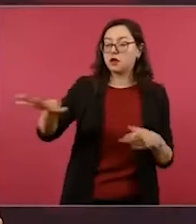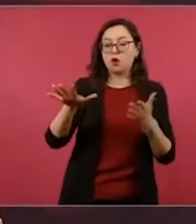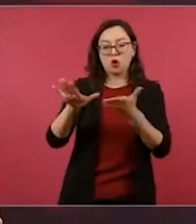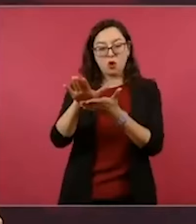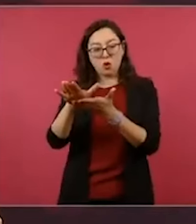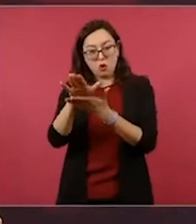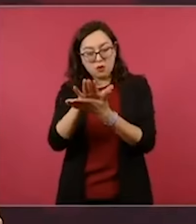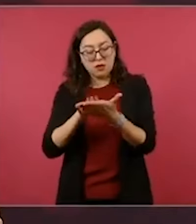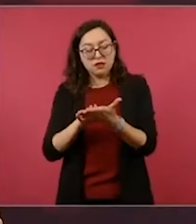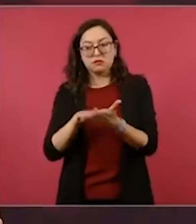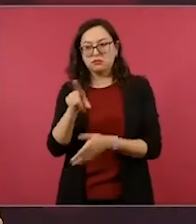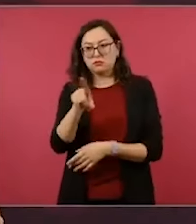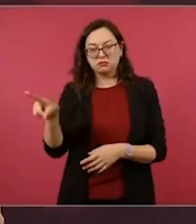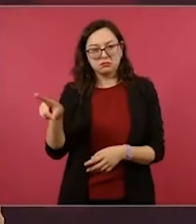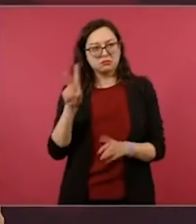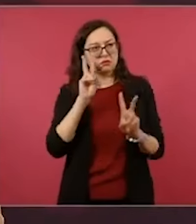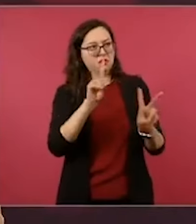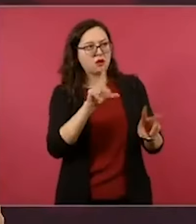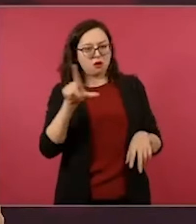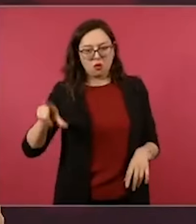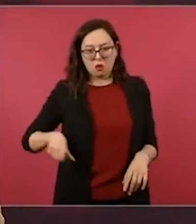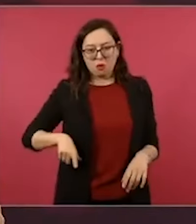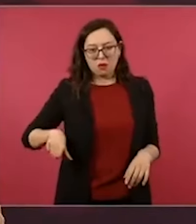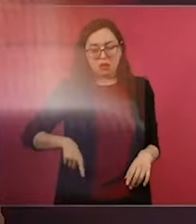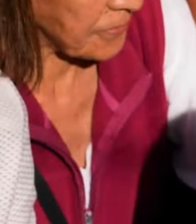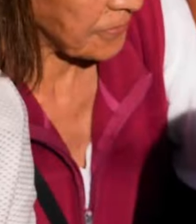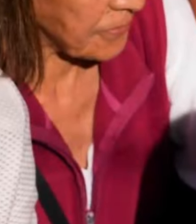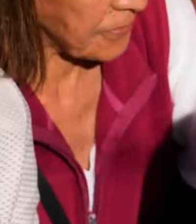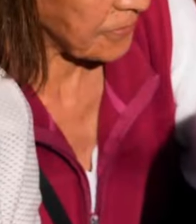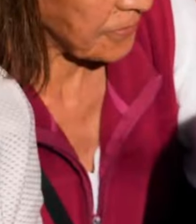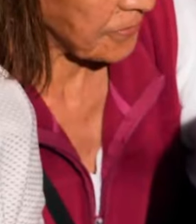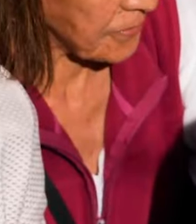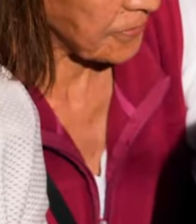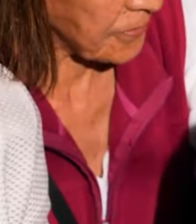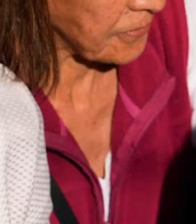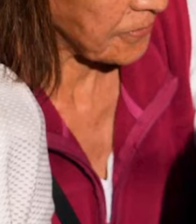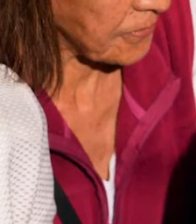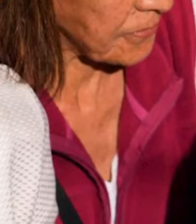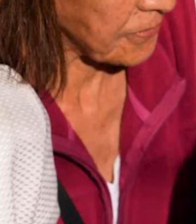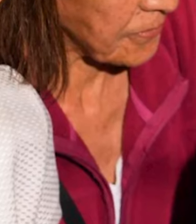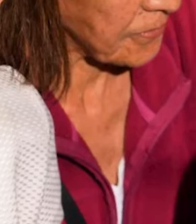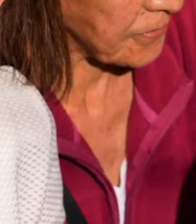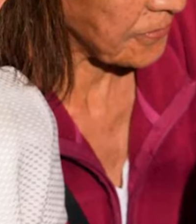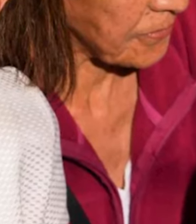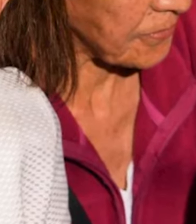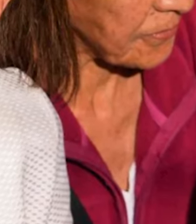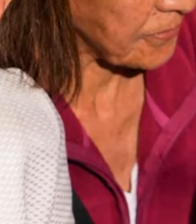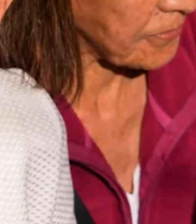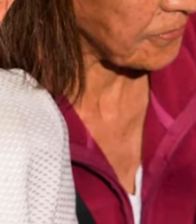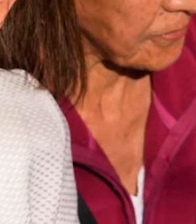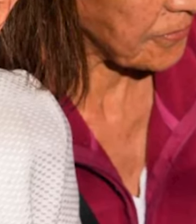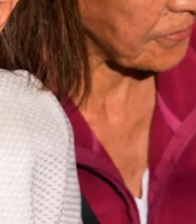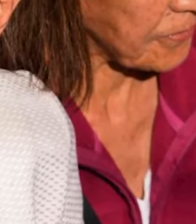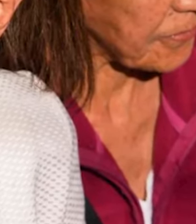El presidente Andrés Manuel López Obrador felicitó la mañana de este lunes a Claudia Sheinbaum tras convertirse en la primera presidenta de México en la